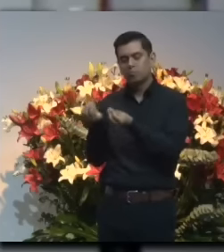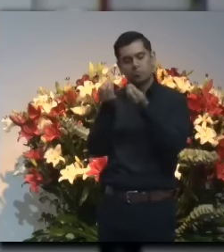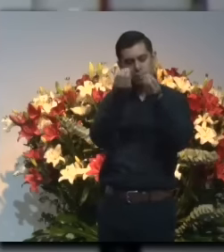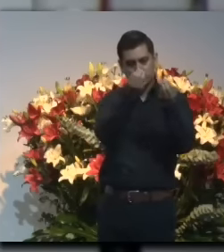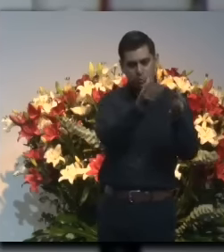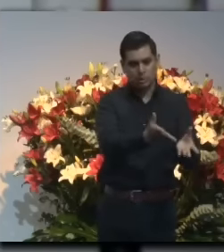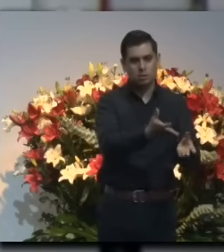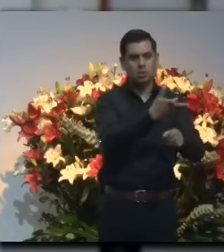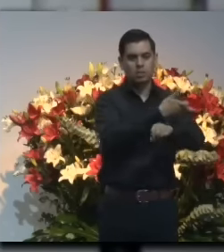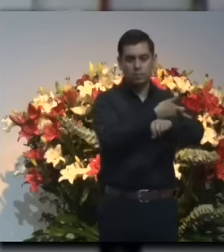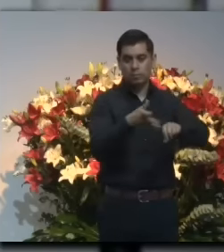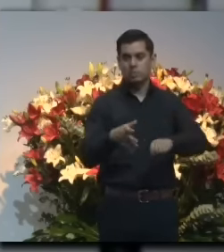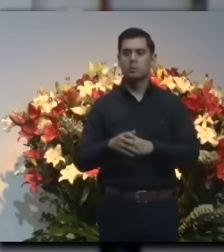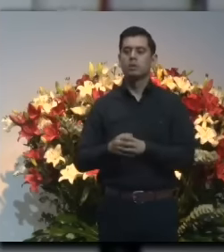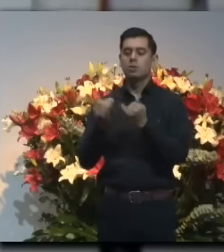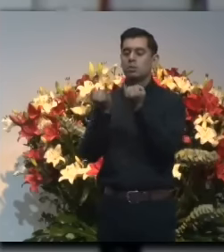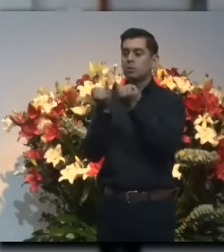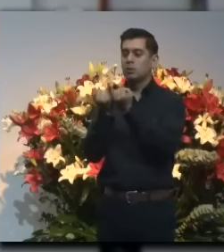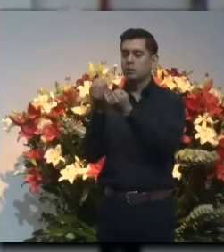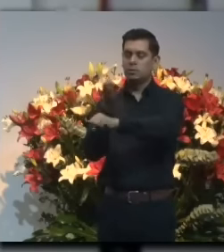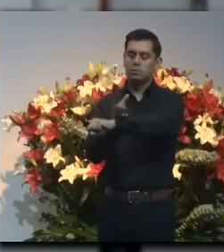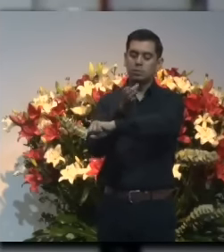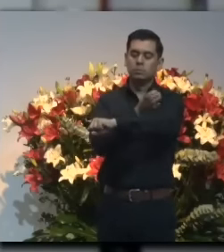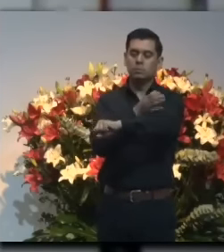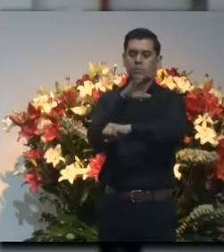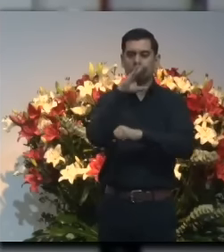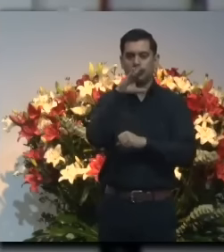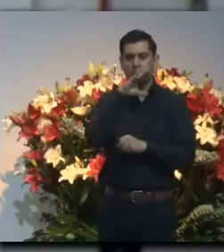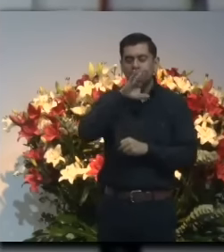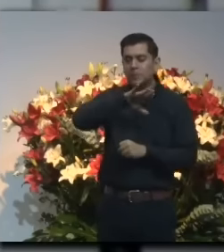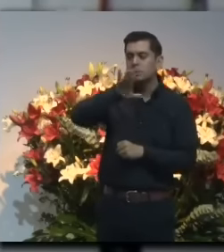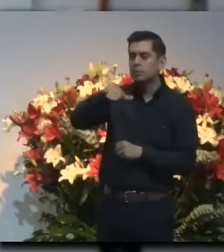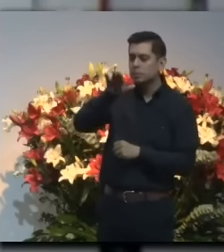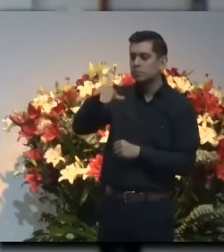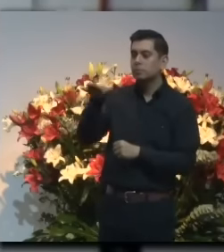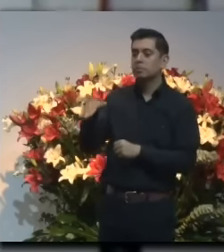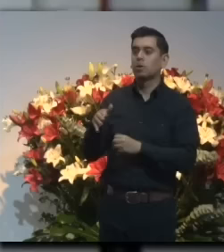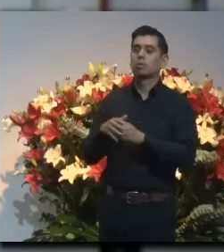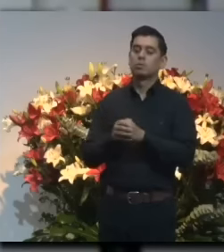las madres buscadoras, obviamente, pues haciendo el gobierno la búsqueda.